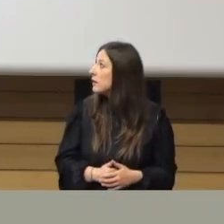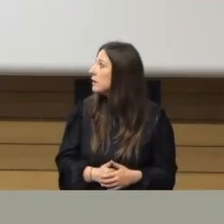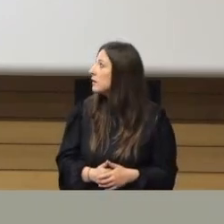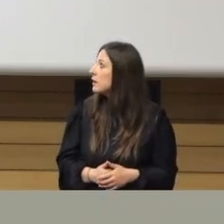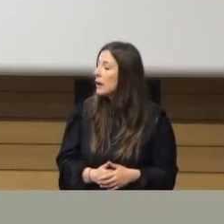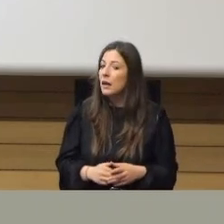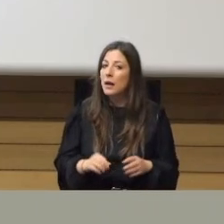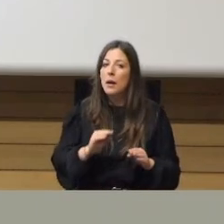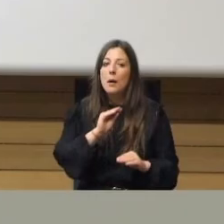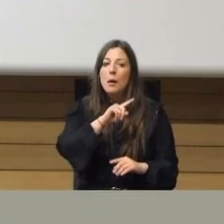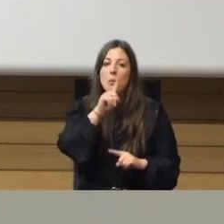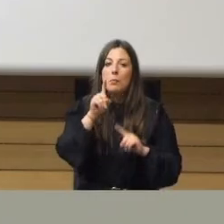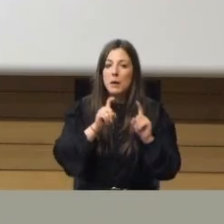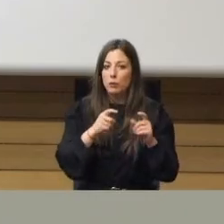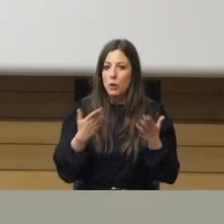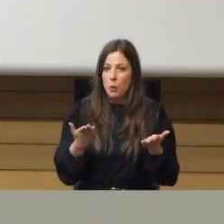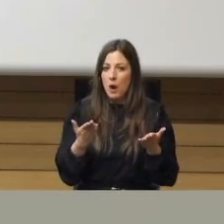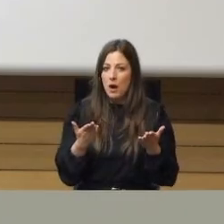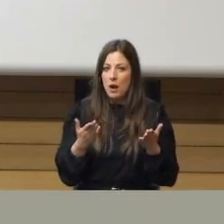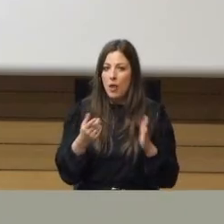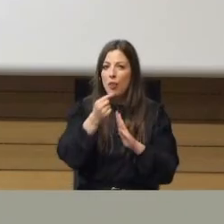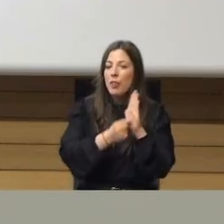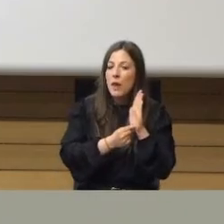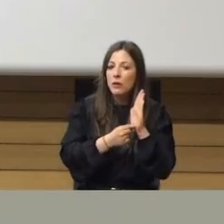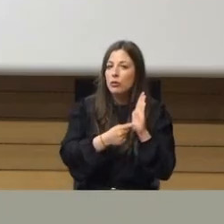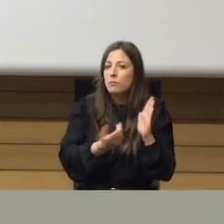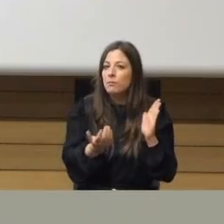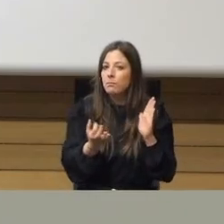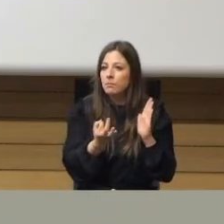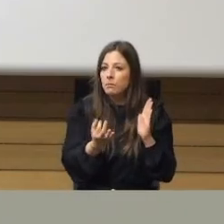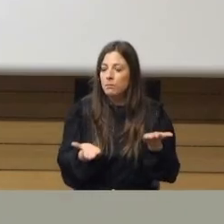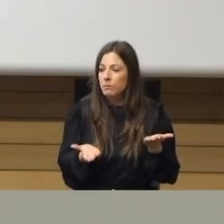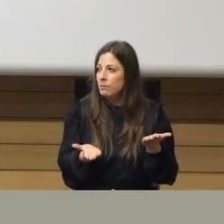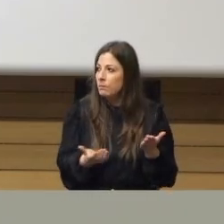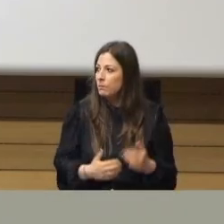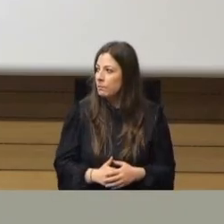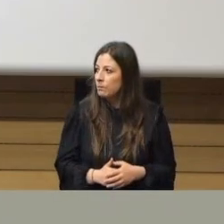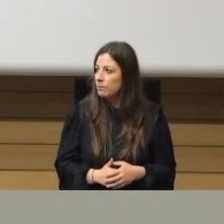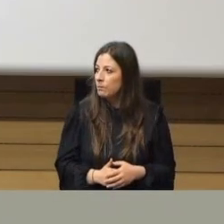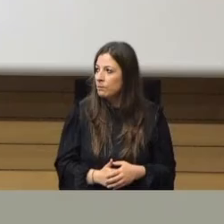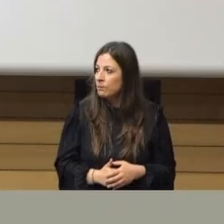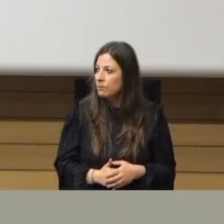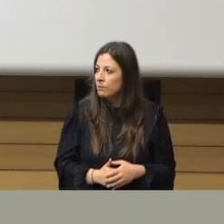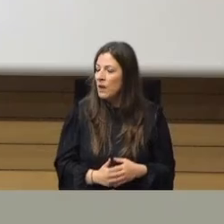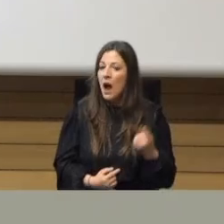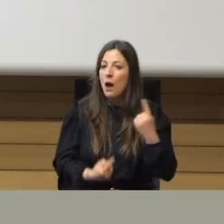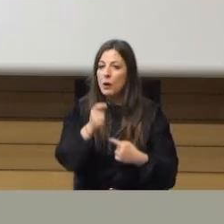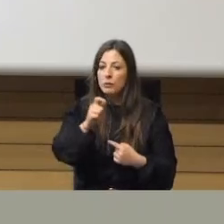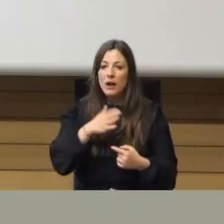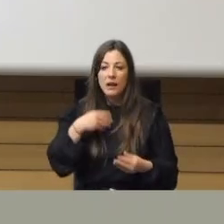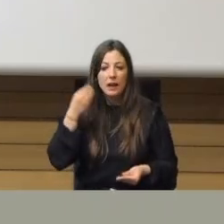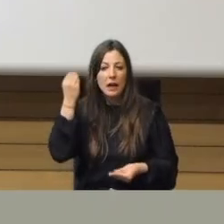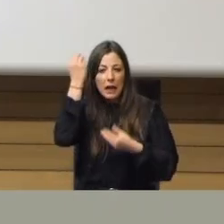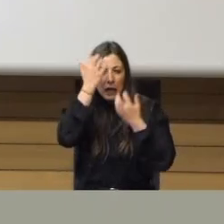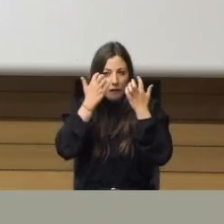es, ¿dónde nos llevan estos datos? ¿Alguien quiere hacer una reflexión sobre estos